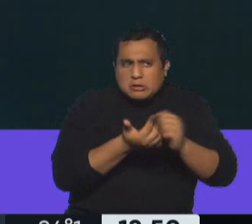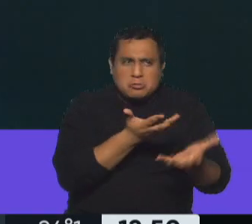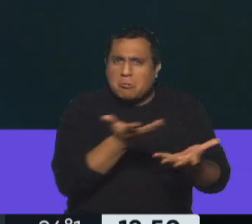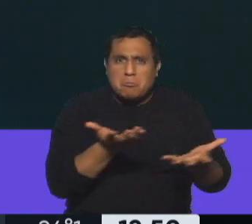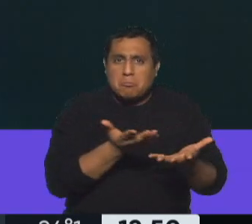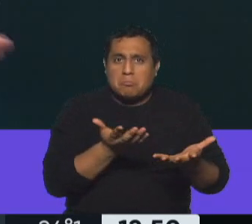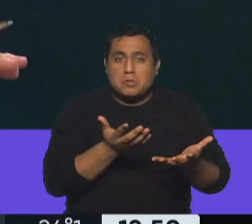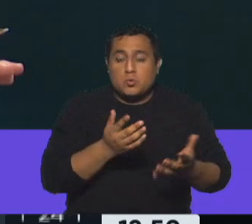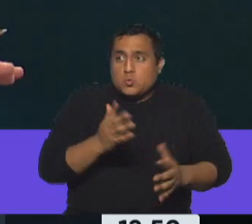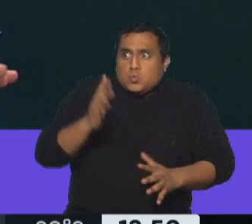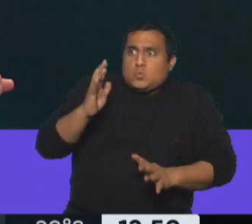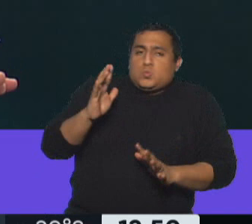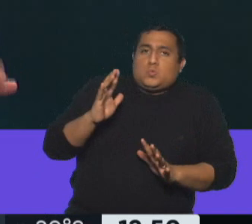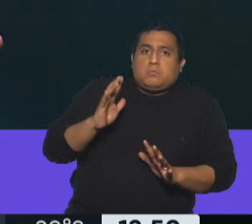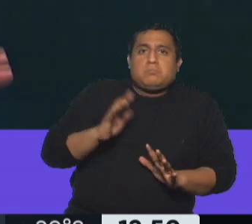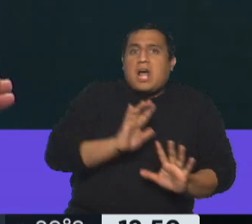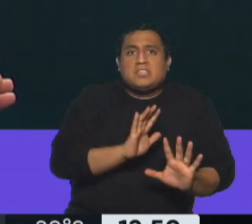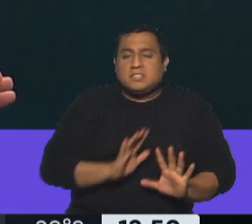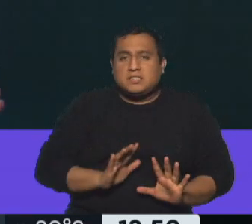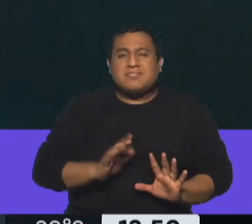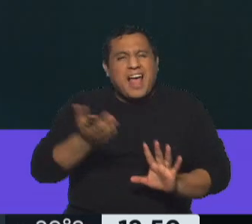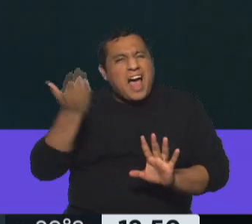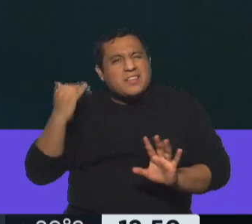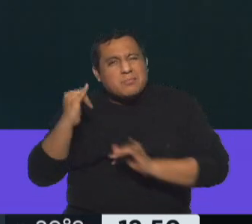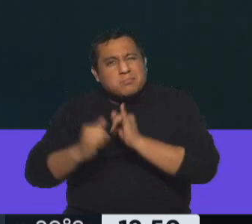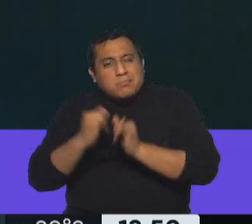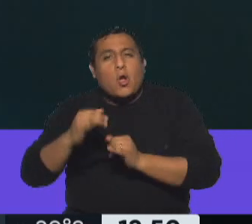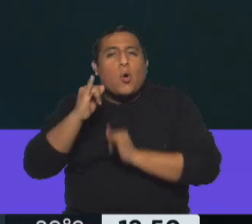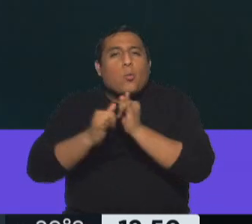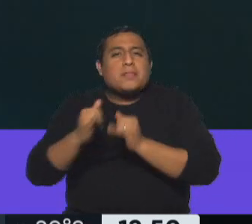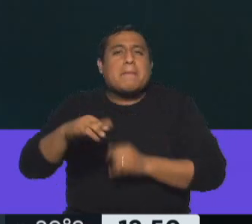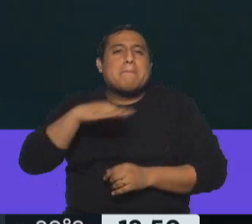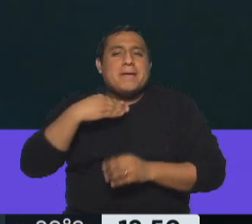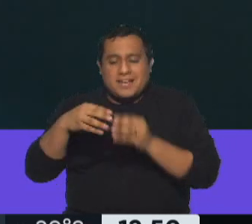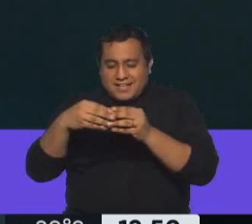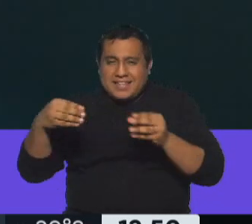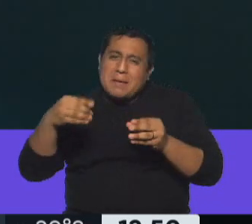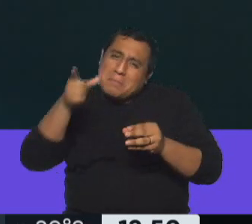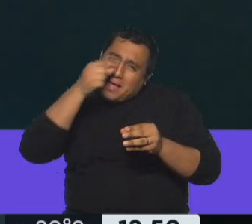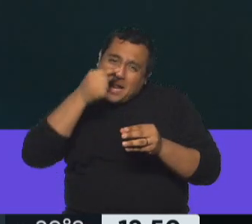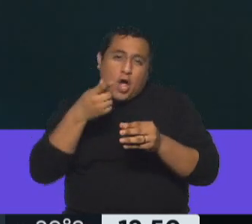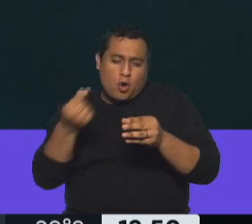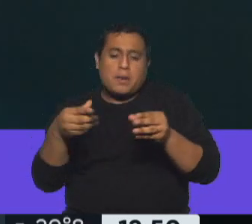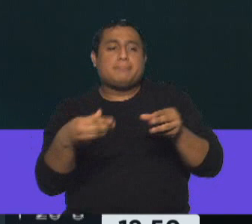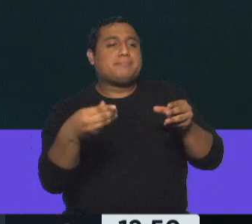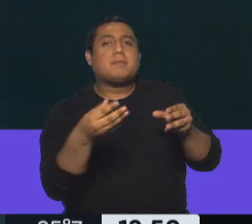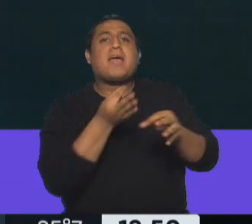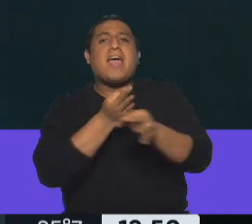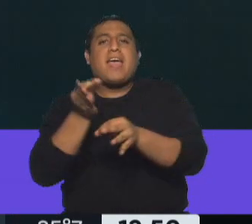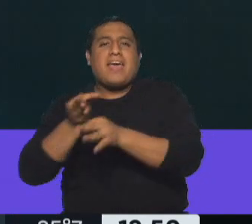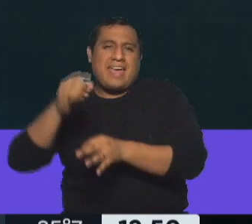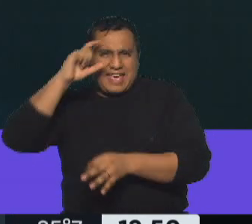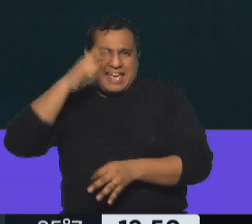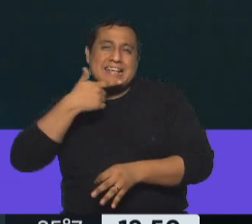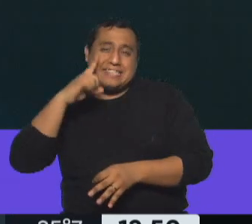pone los pelos de punta no pasó hace algún tiempo se acuerdan ustedes cuando se compraban los penes de madera para la educación sexual en este